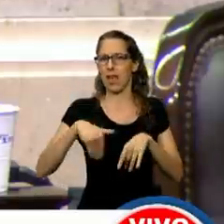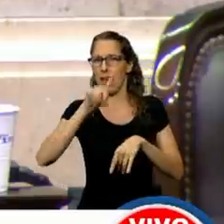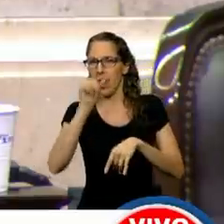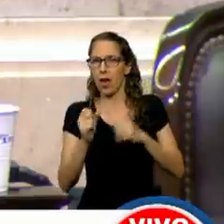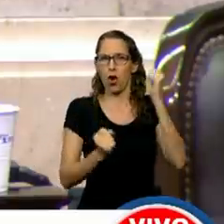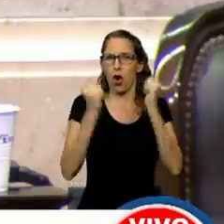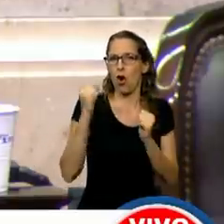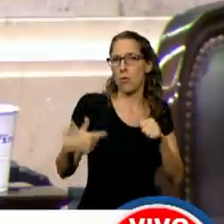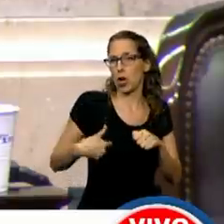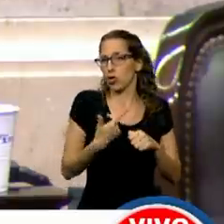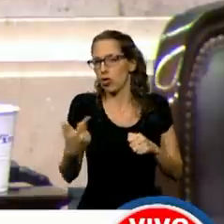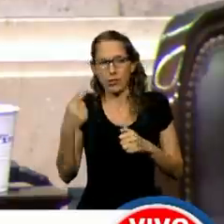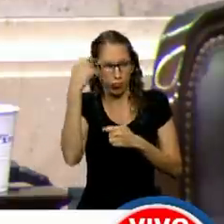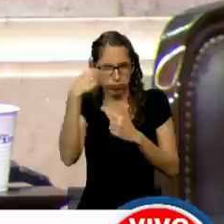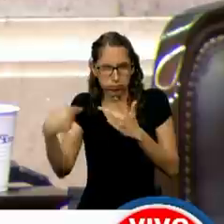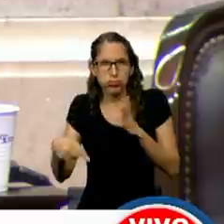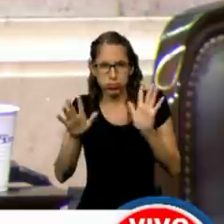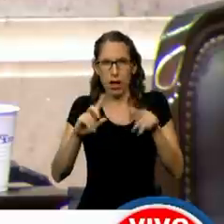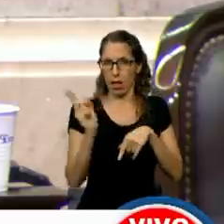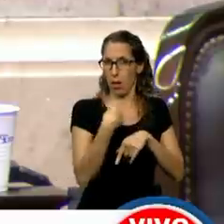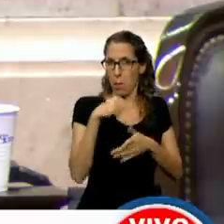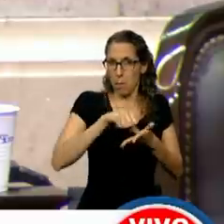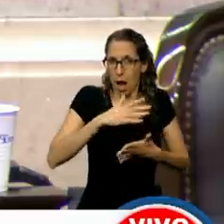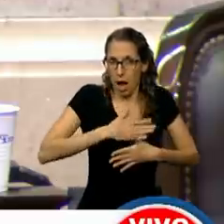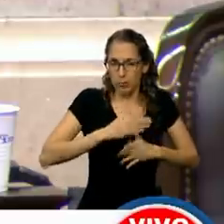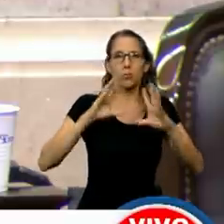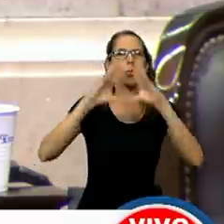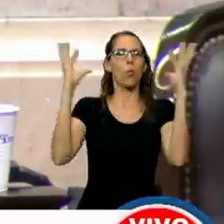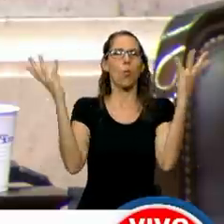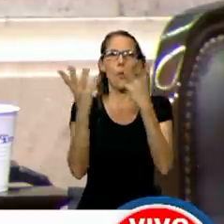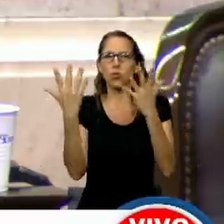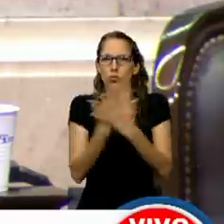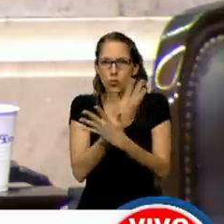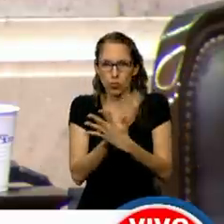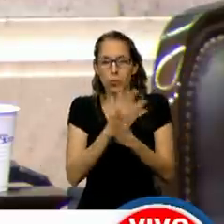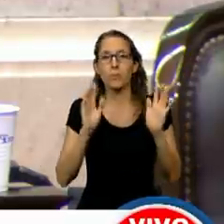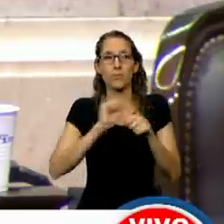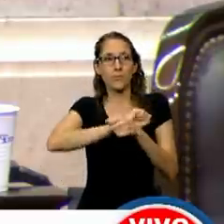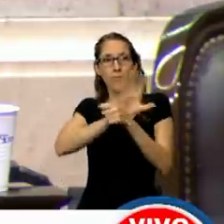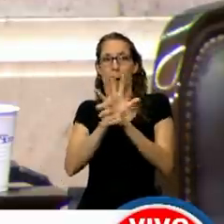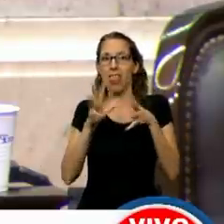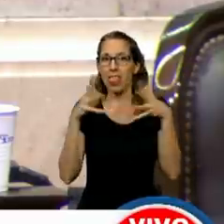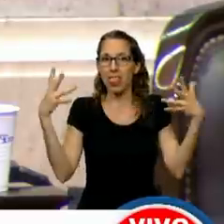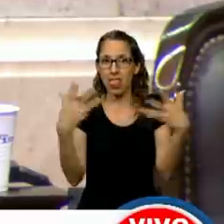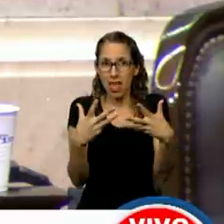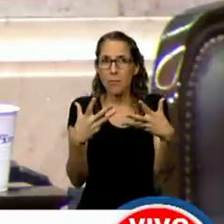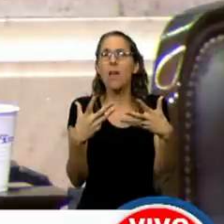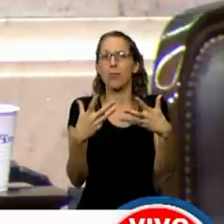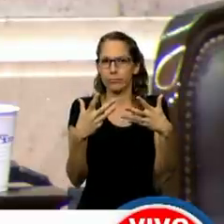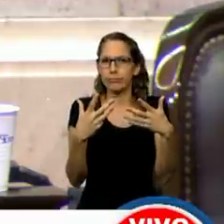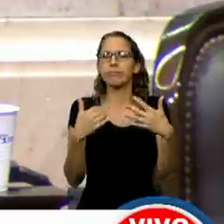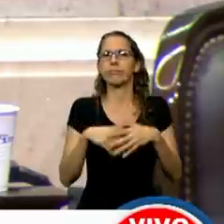nos golpeó en el país y nos golpeó en todo el mundo una a una pandemia que sumamos